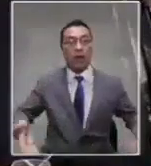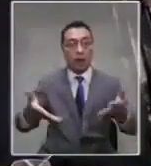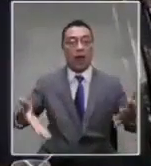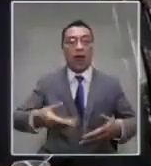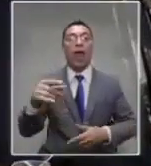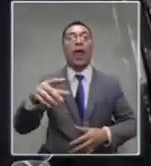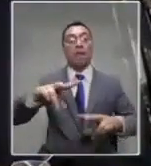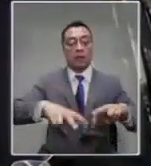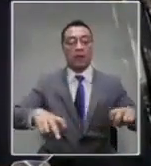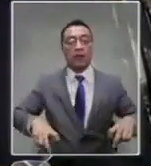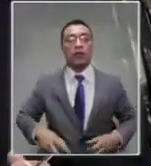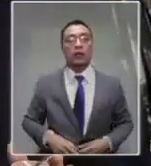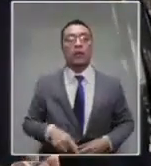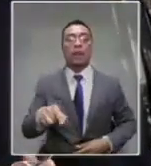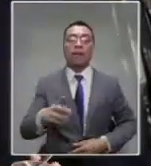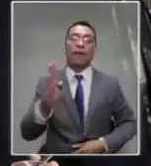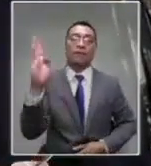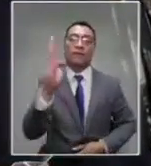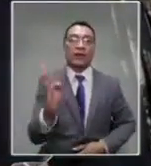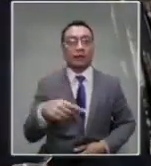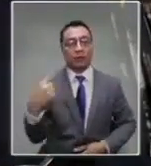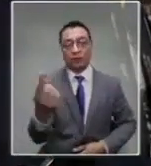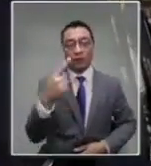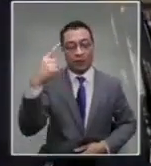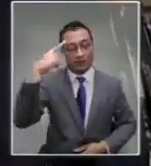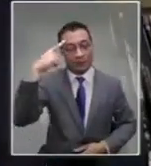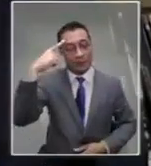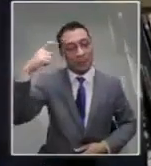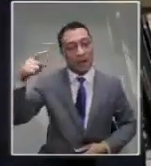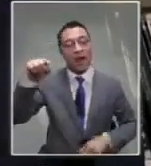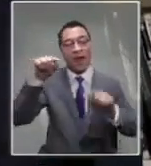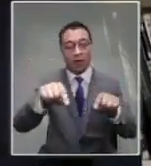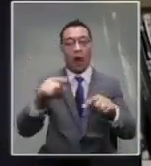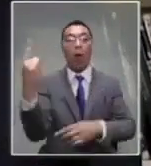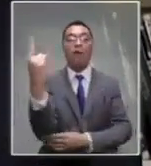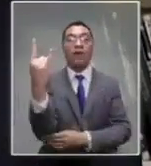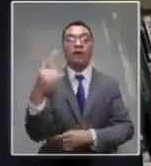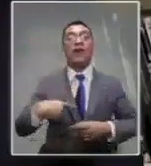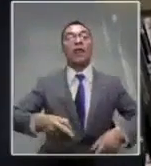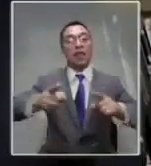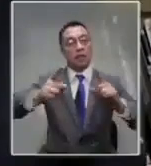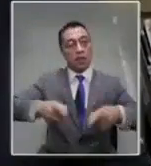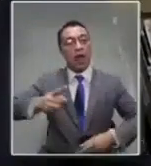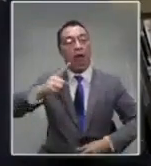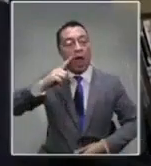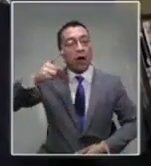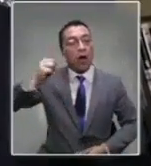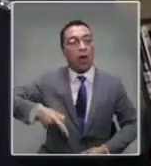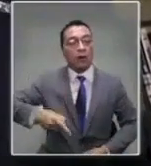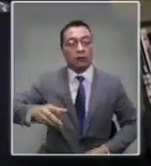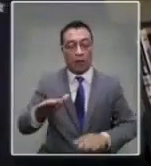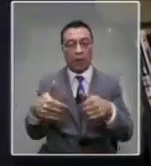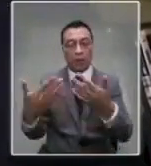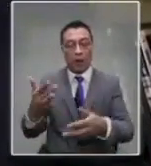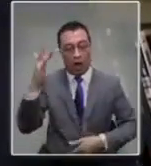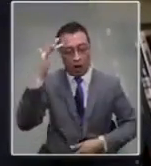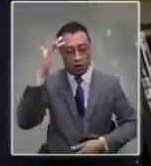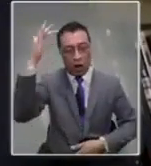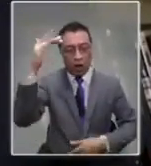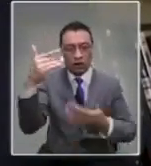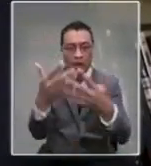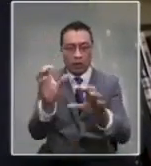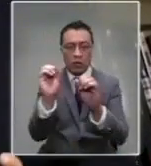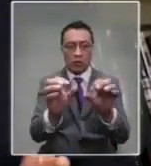la investigación específicamente? Bueno, básicamente nosotros pensamos que las universidades tienen la obligación de crear